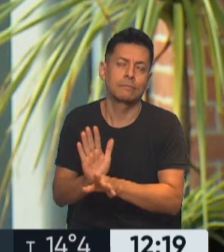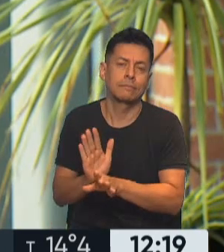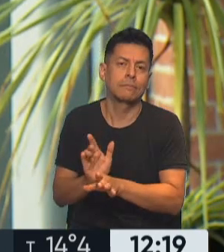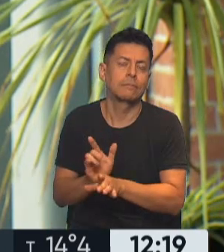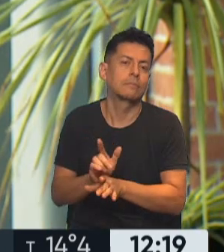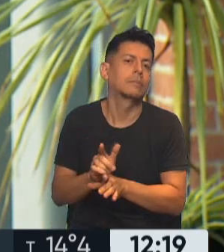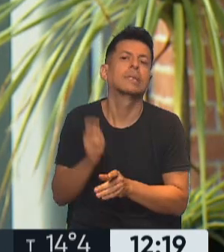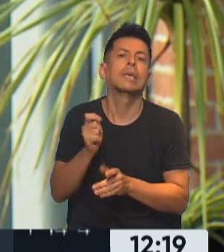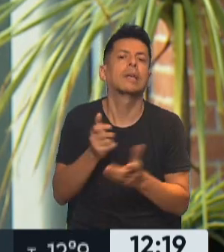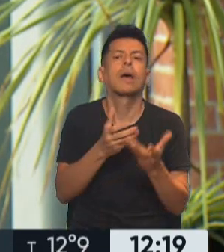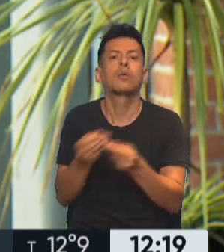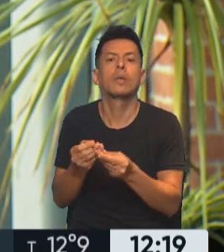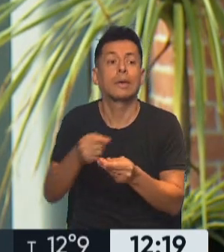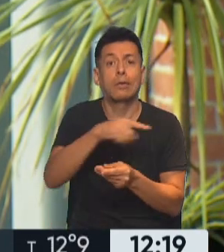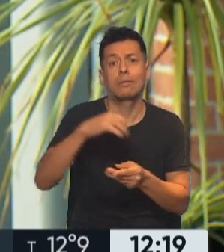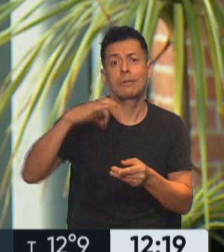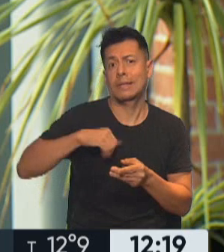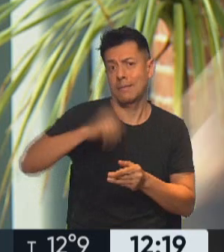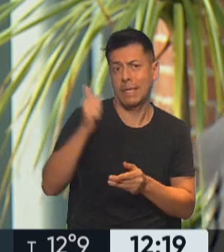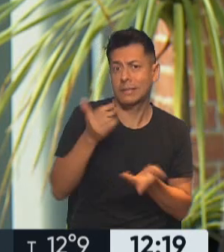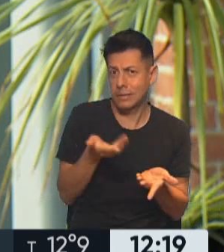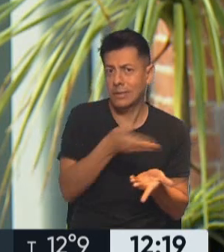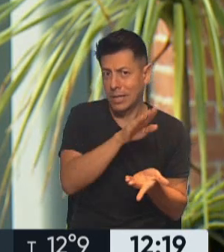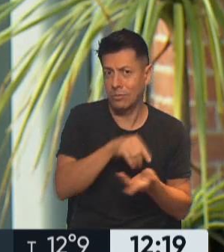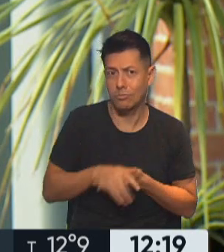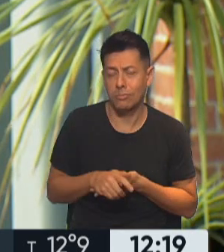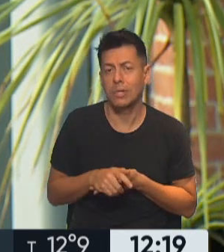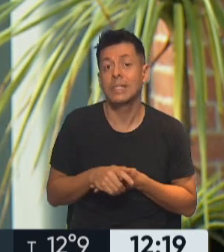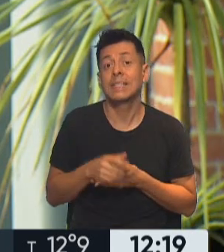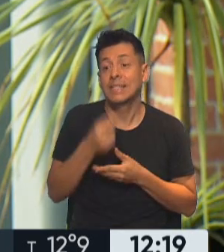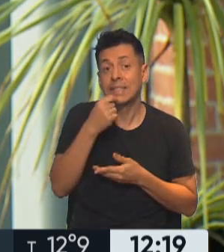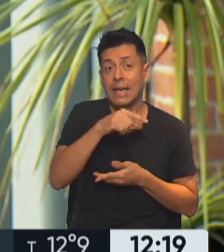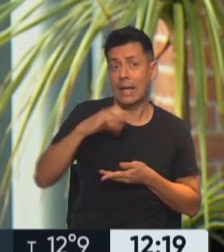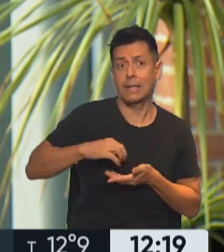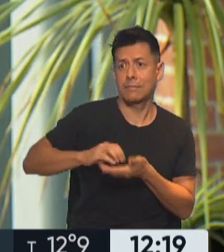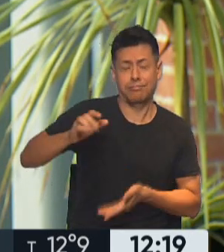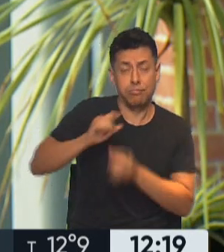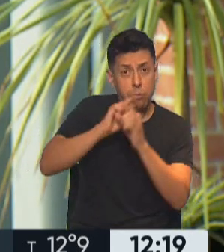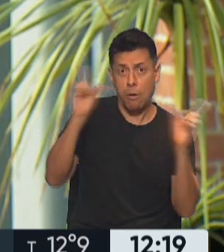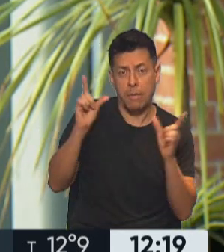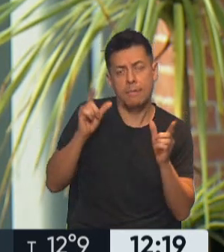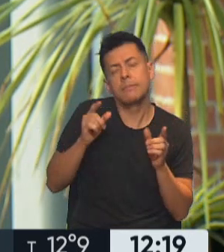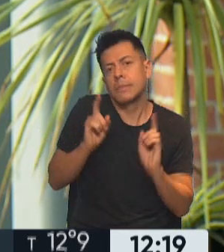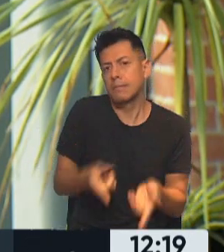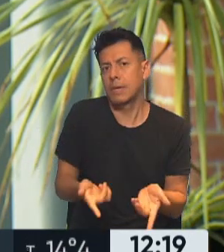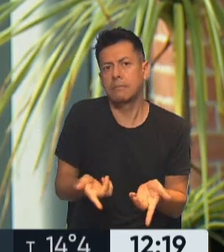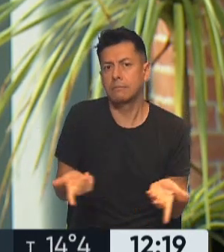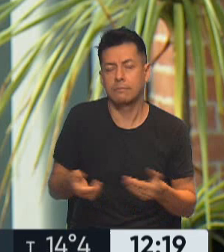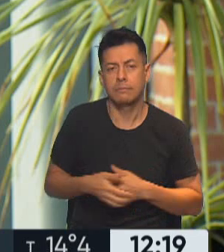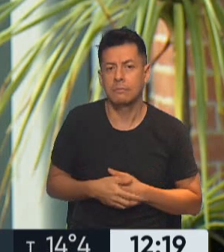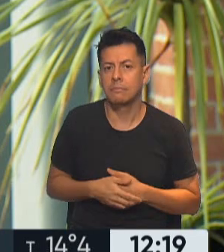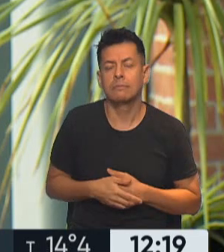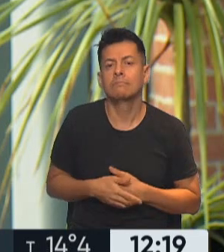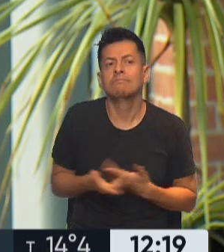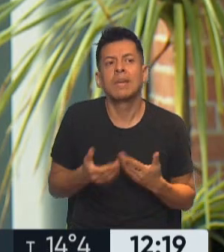hacer su aporte son los que más ganaron. Y ni que hablar si esa ganancia fue de manera inesperada, fortuita, y que no tiene